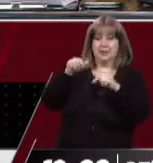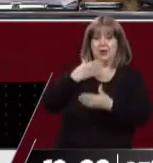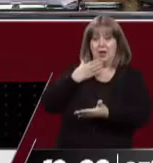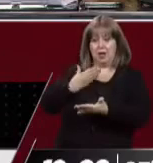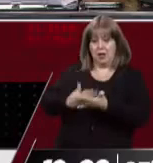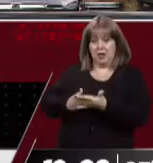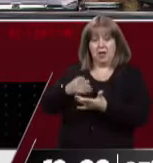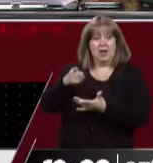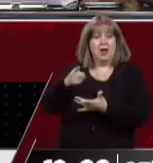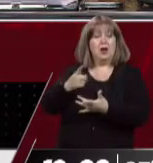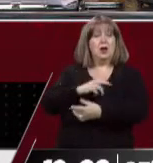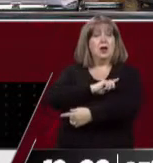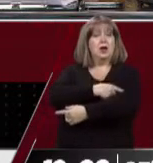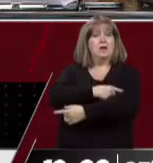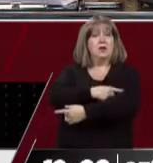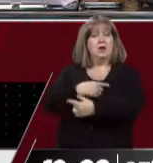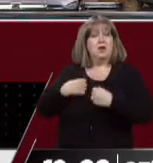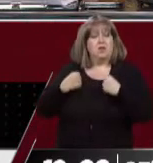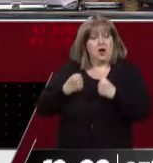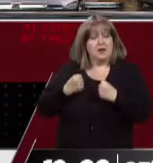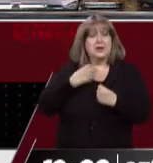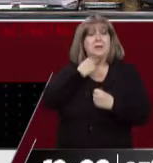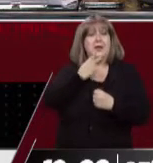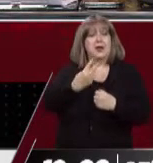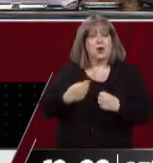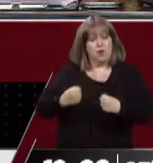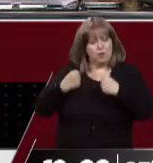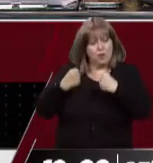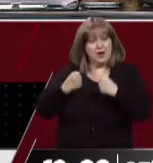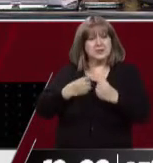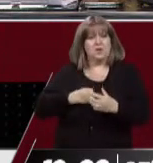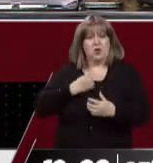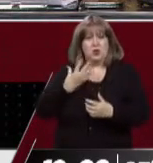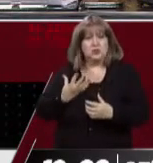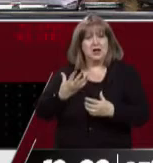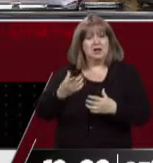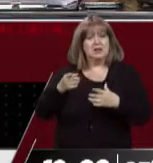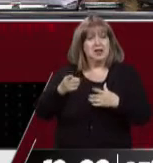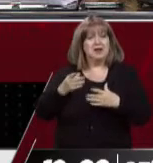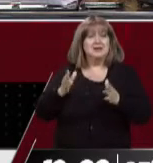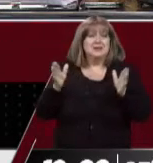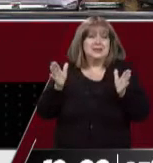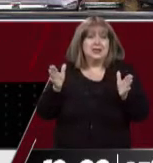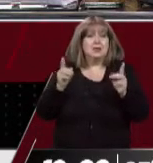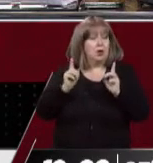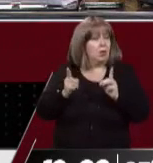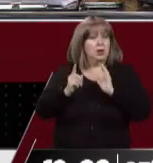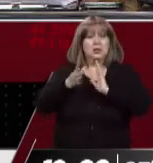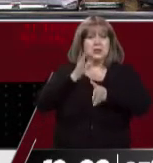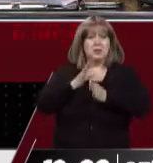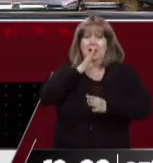es impresionante las energías que tiene, la fuerza, la voluntad que le pone a todo el